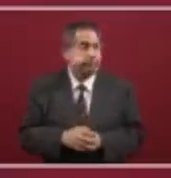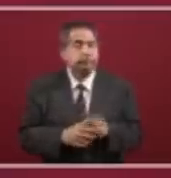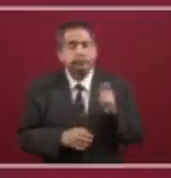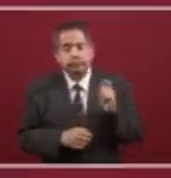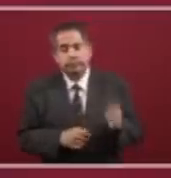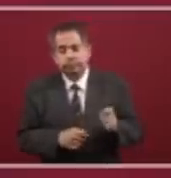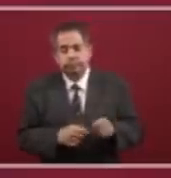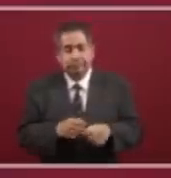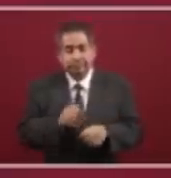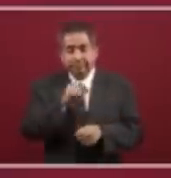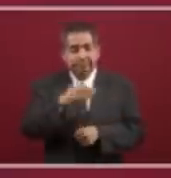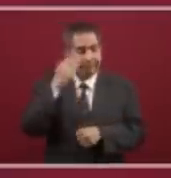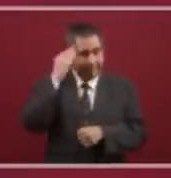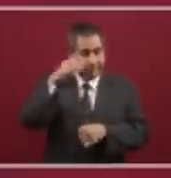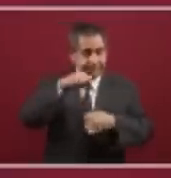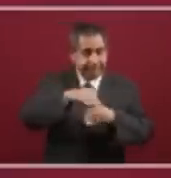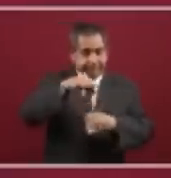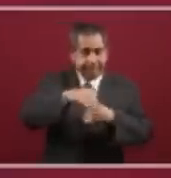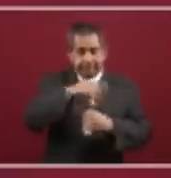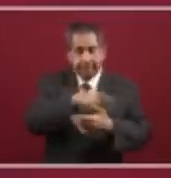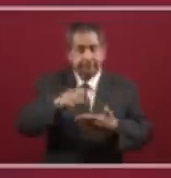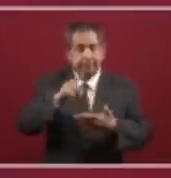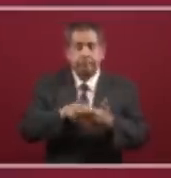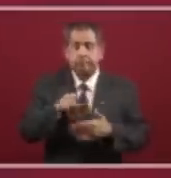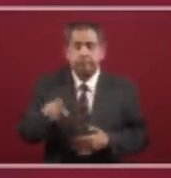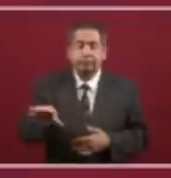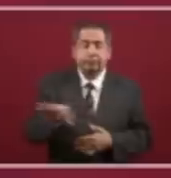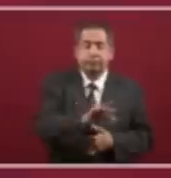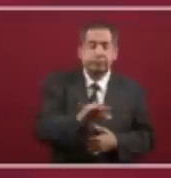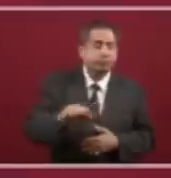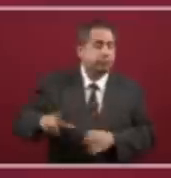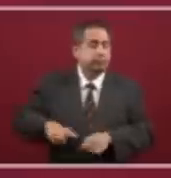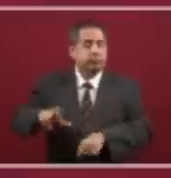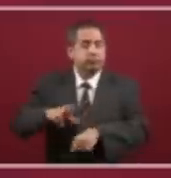elecciones para gobernados